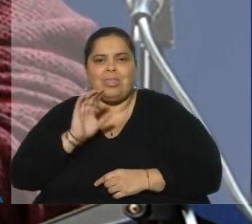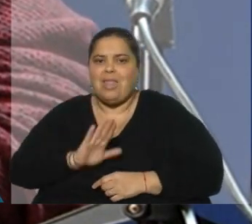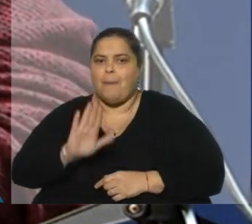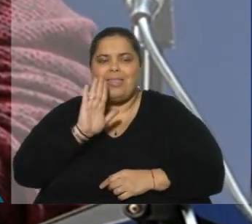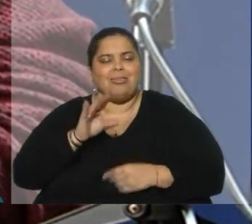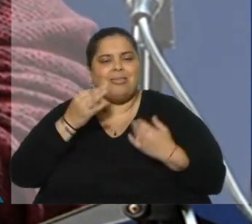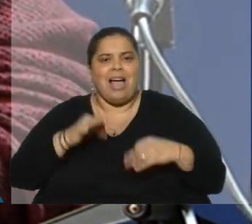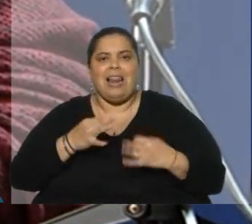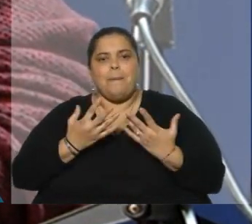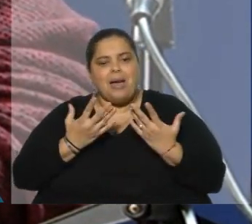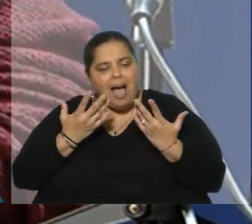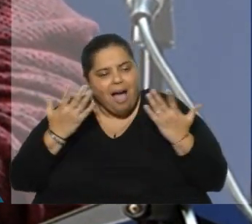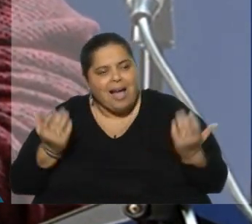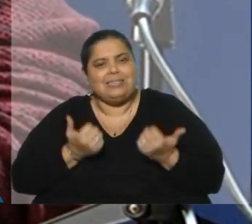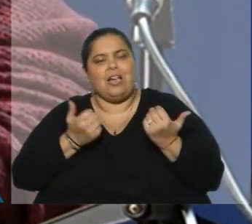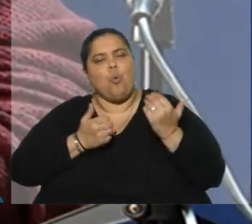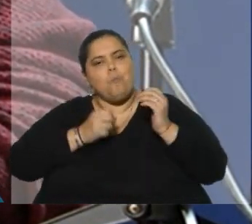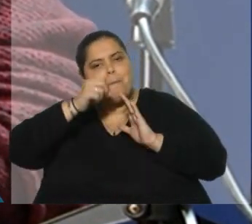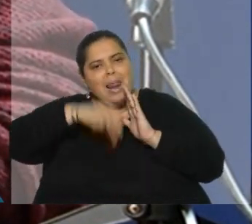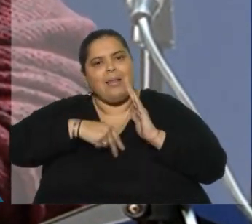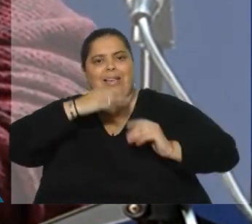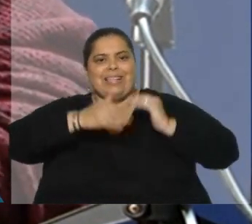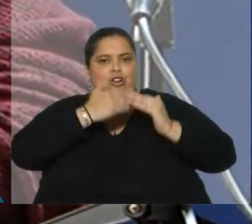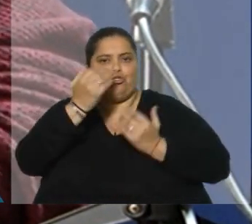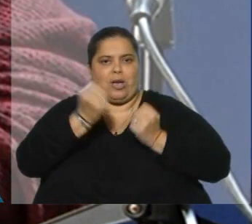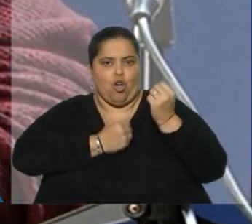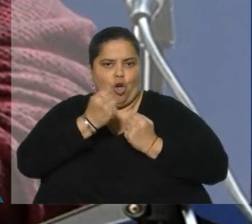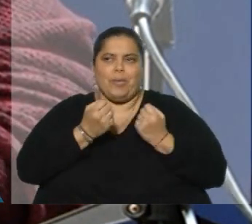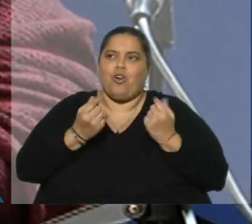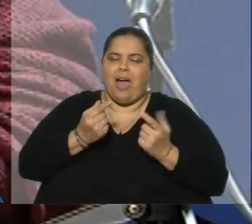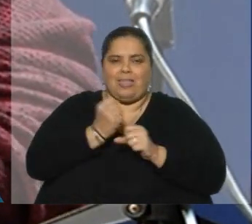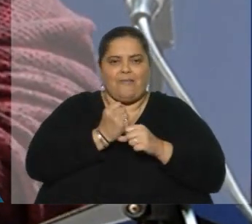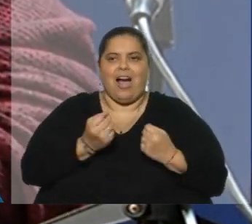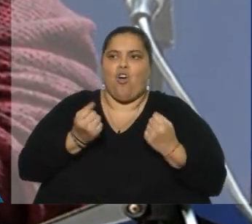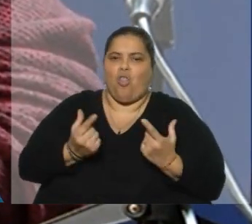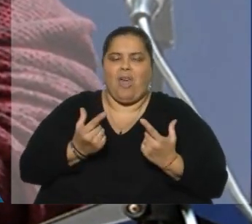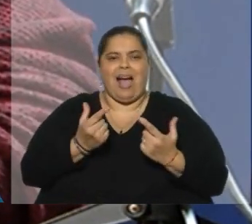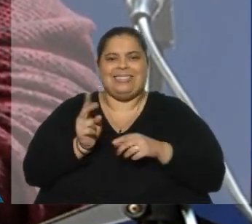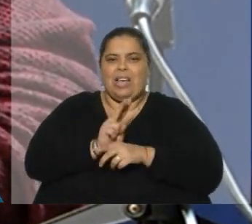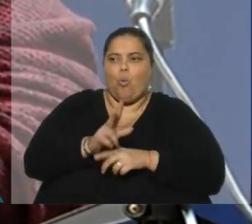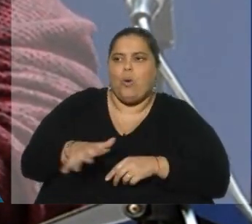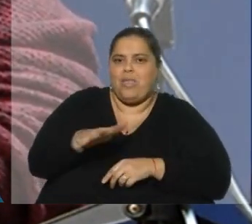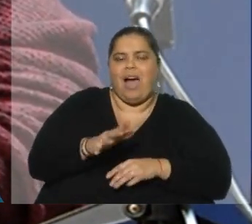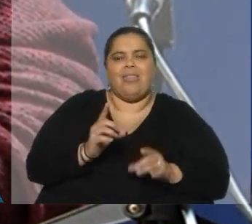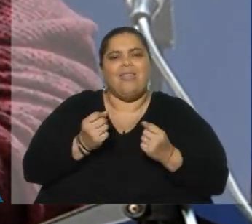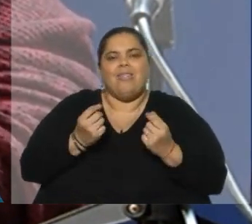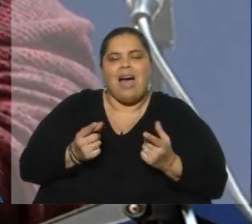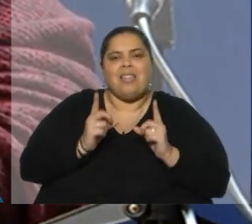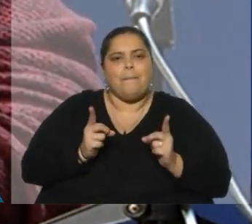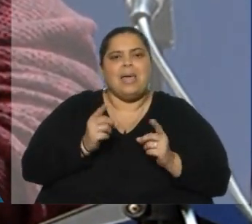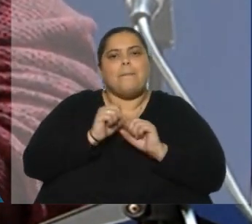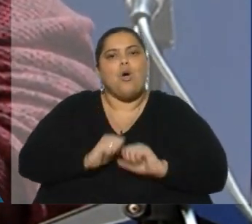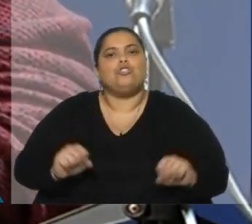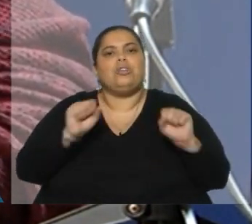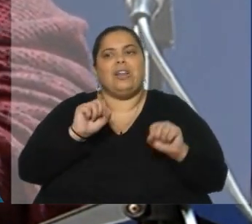estructurar un plan de desarrollo económico que genere trabajo, que genere seguridad social y que genere la posibilidad de que los